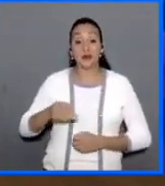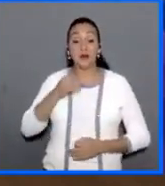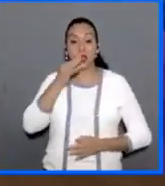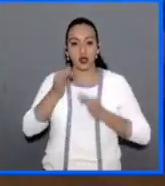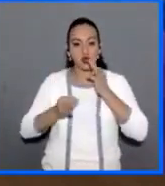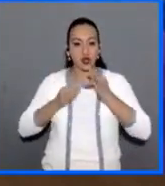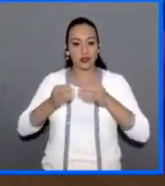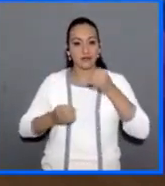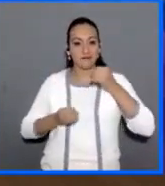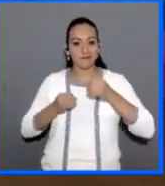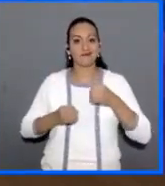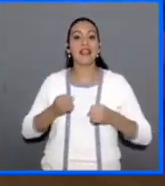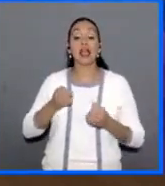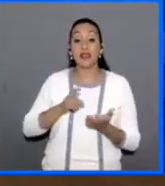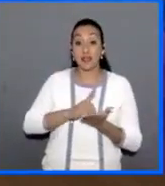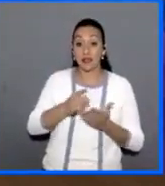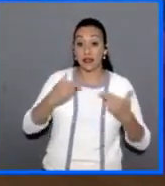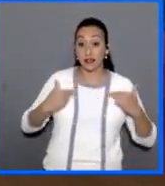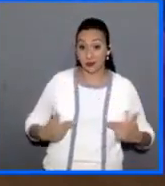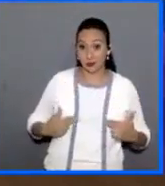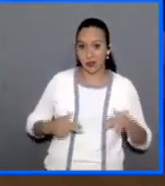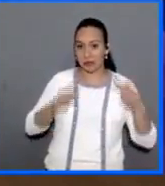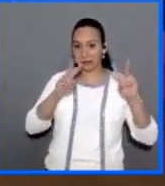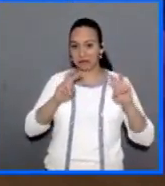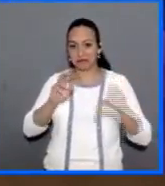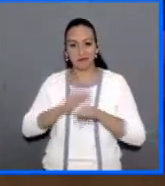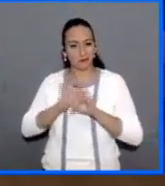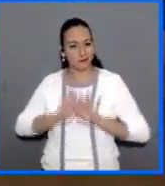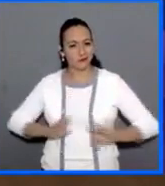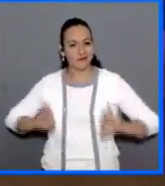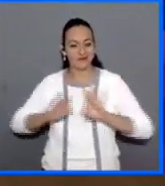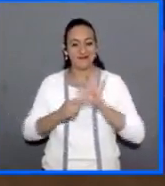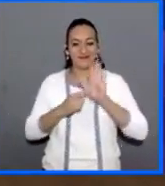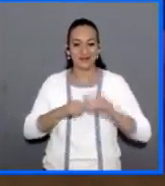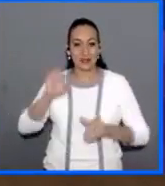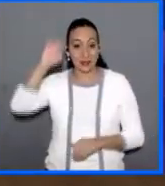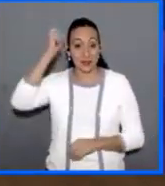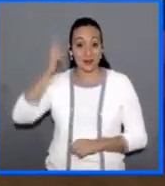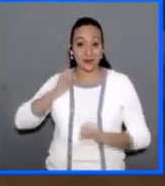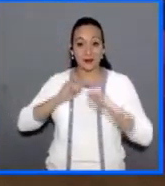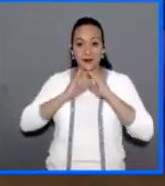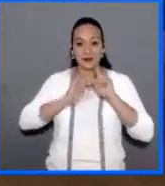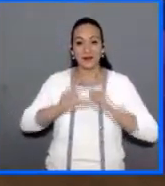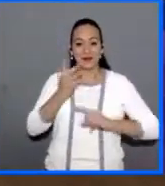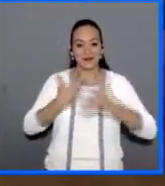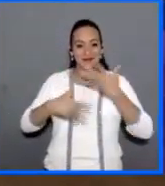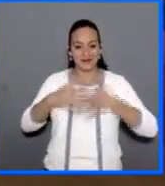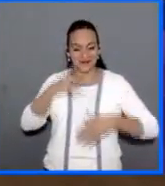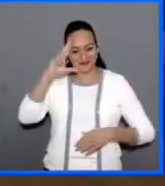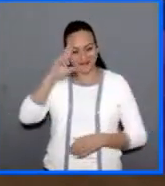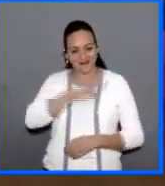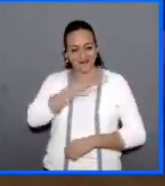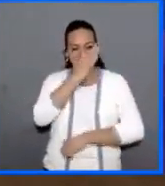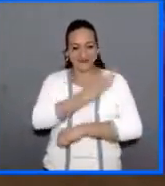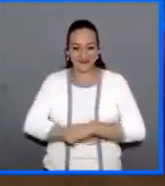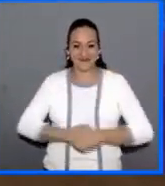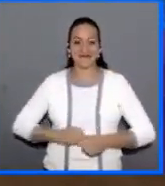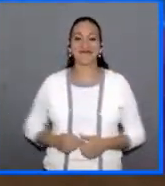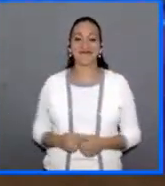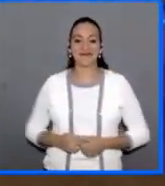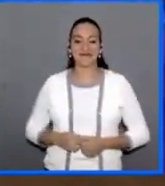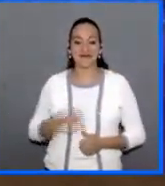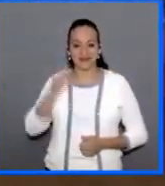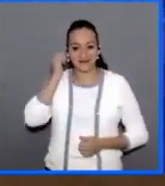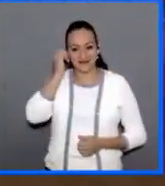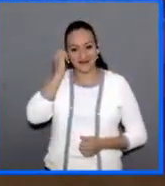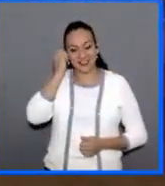y de derechos humanos más relevantes. Eusiris Rostro en interpretación en lengua de señas mexicana. Hola, Eusiris.